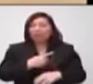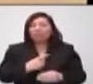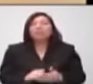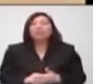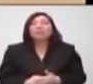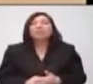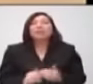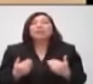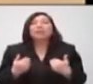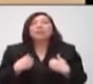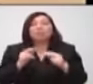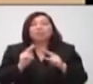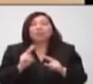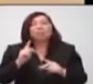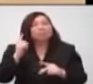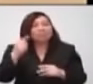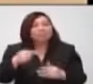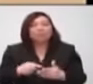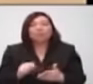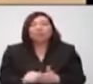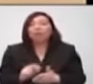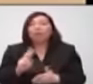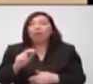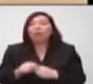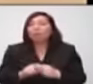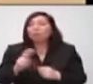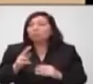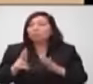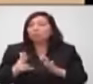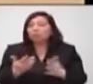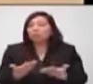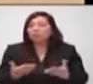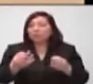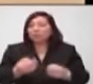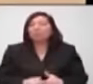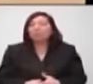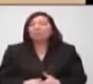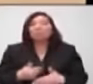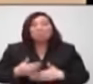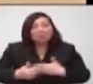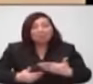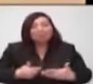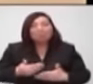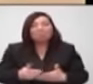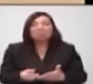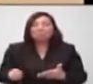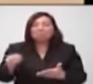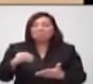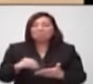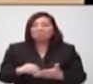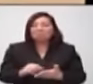estamos abocados, tenemos esa visión y vamos en el 2018 a plasmarla en una realidad, ¿no? Ya se está poco a poco, estamos